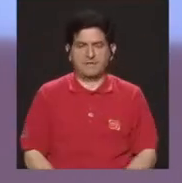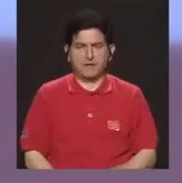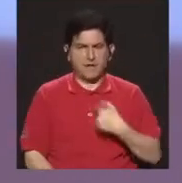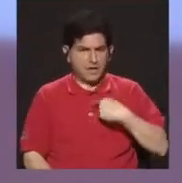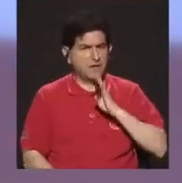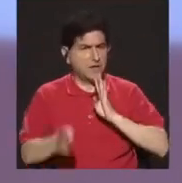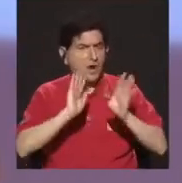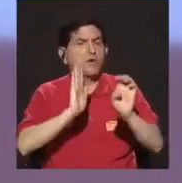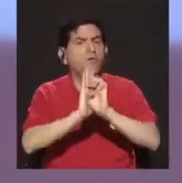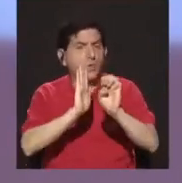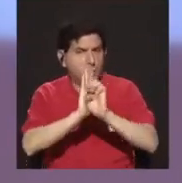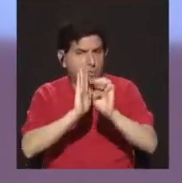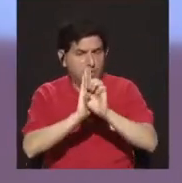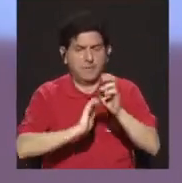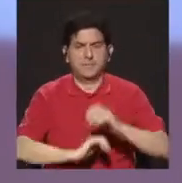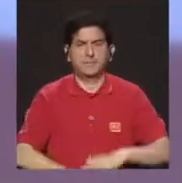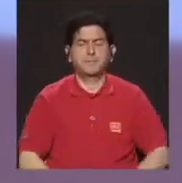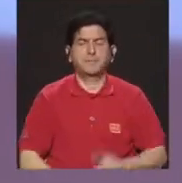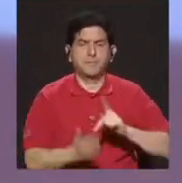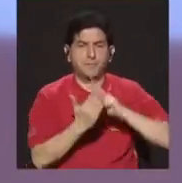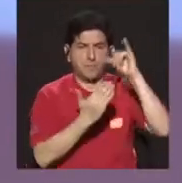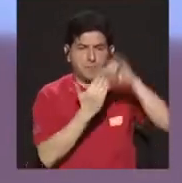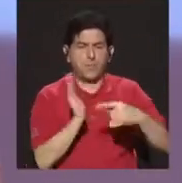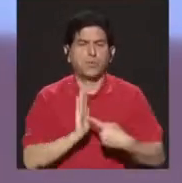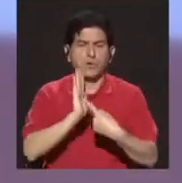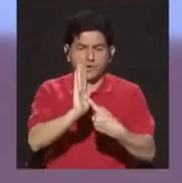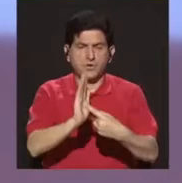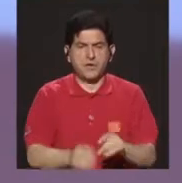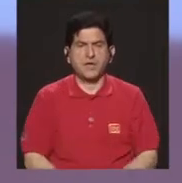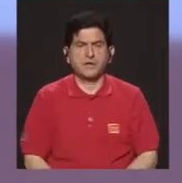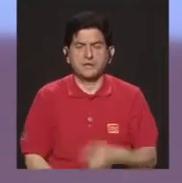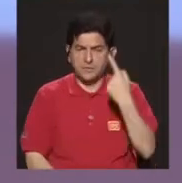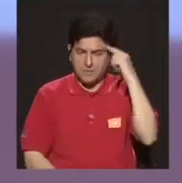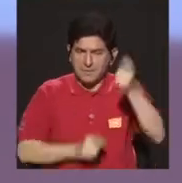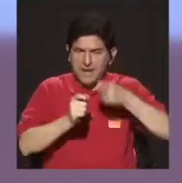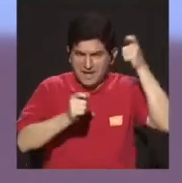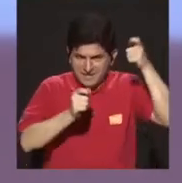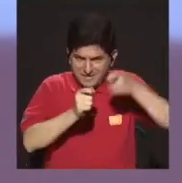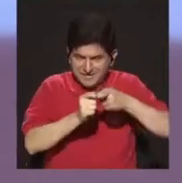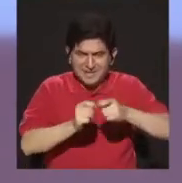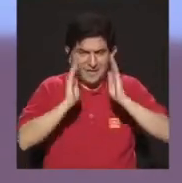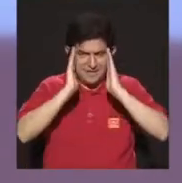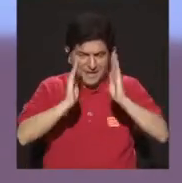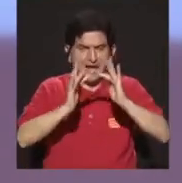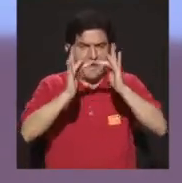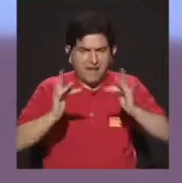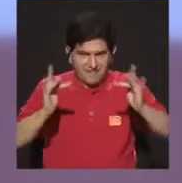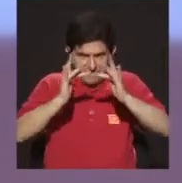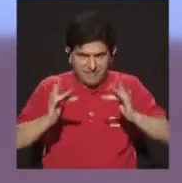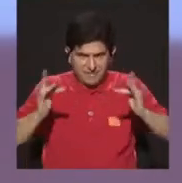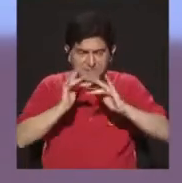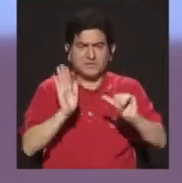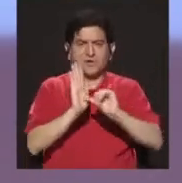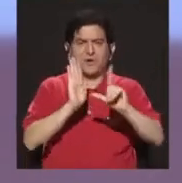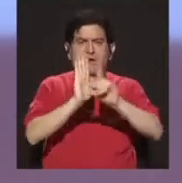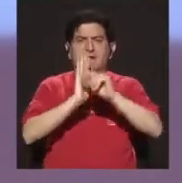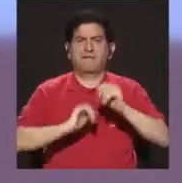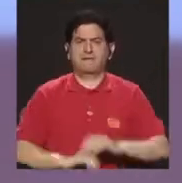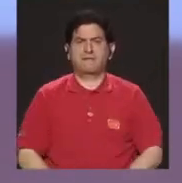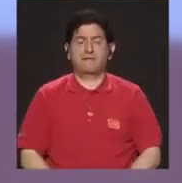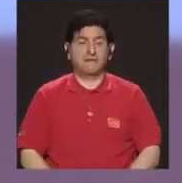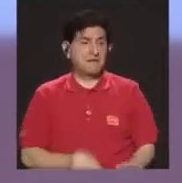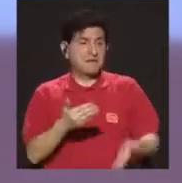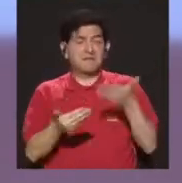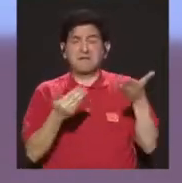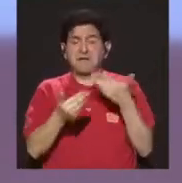hablando por ejemplo del proyecto que se presentó en la línea para justamente atender estos vacíos en la asamblea legislativa que